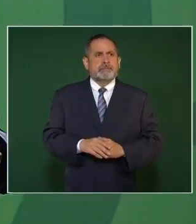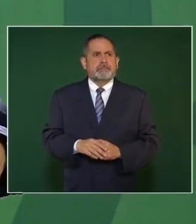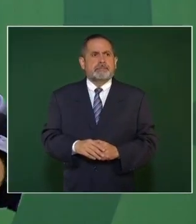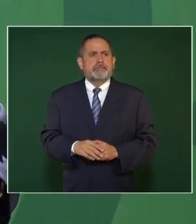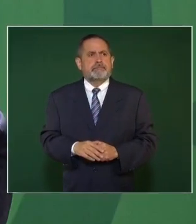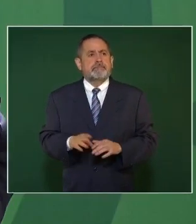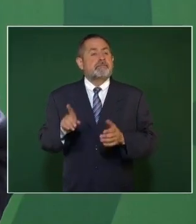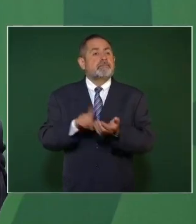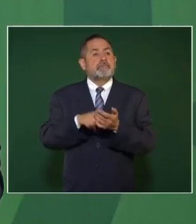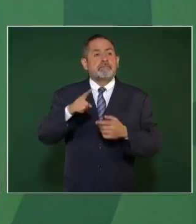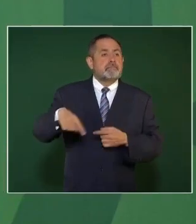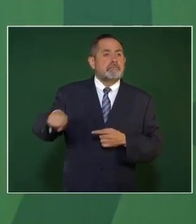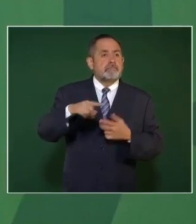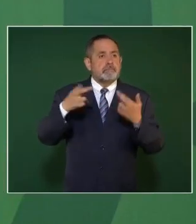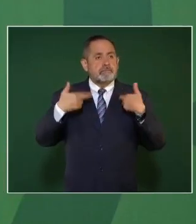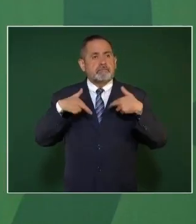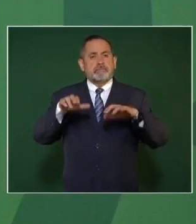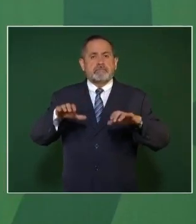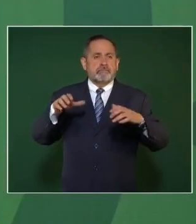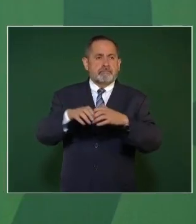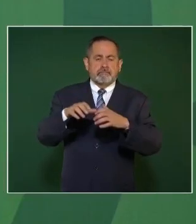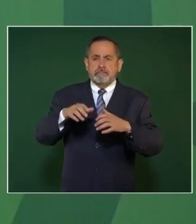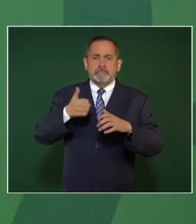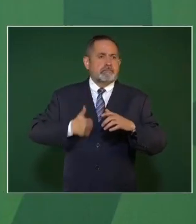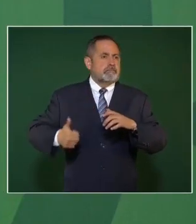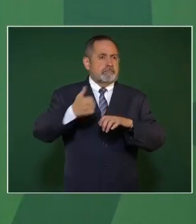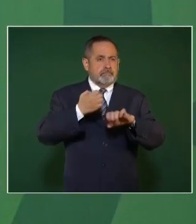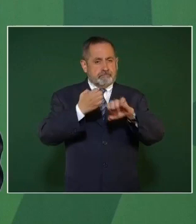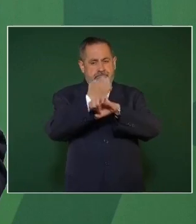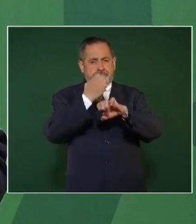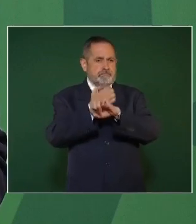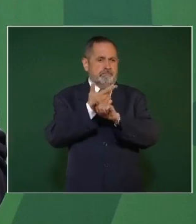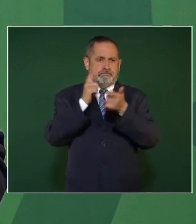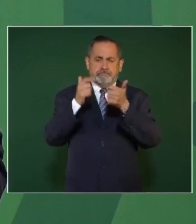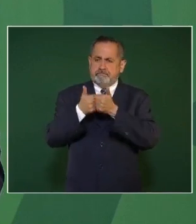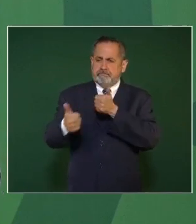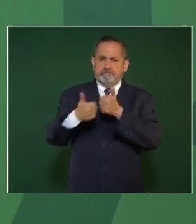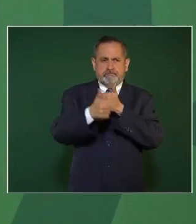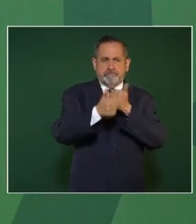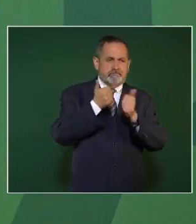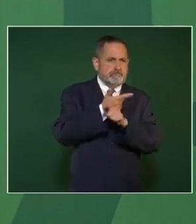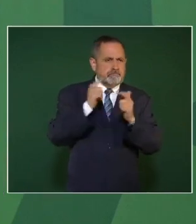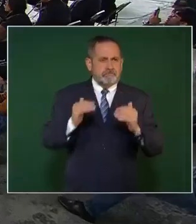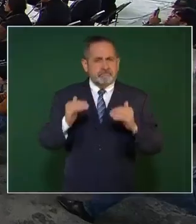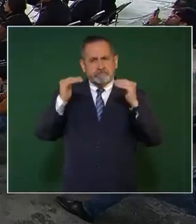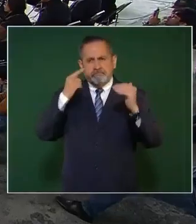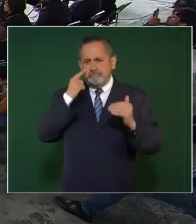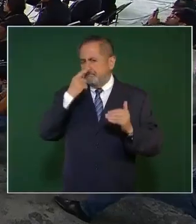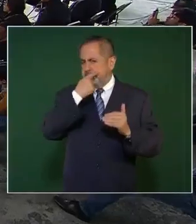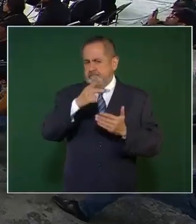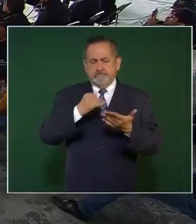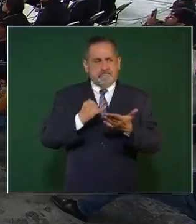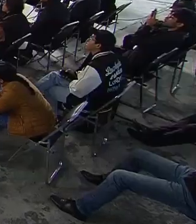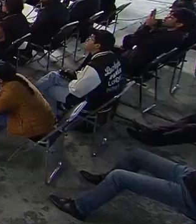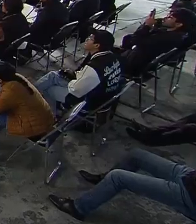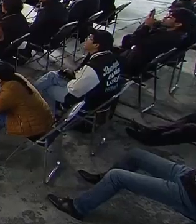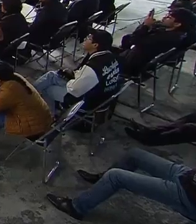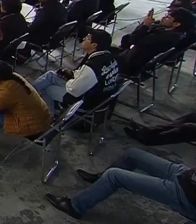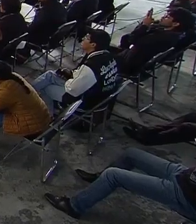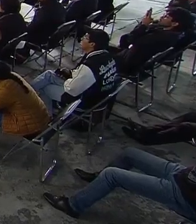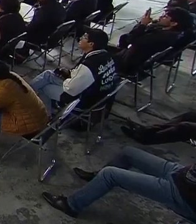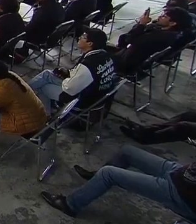son los representantes de estados libres y soberanos y tenemos